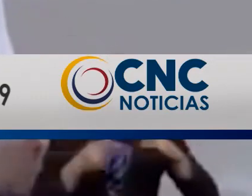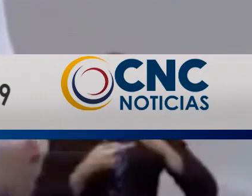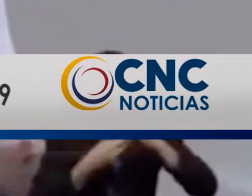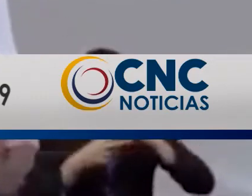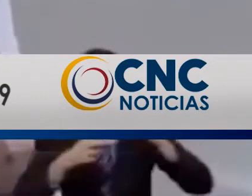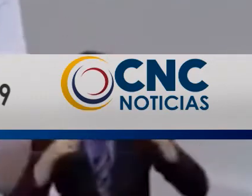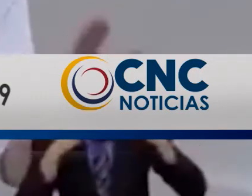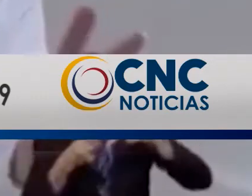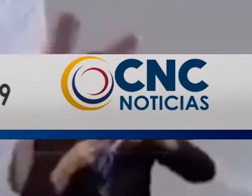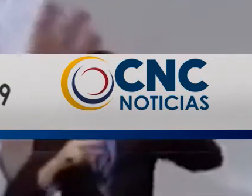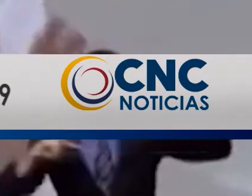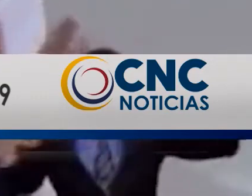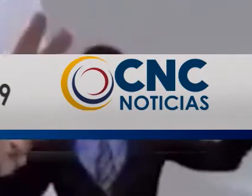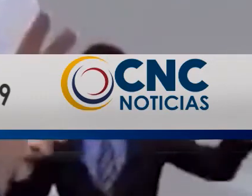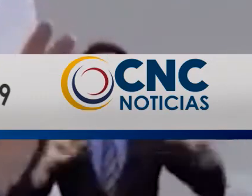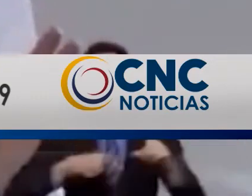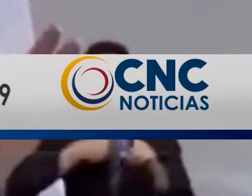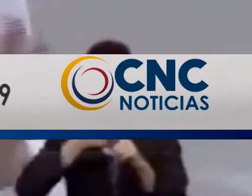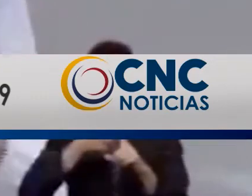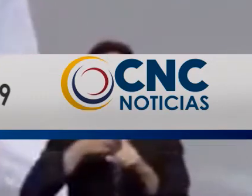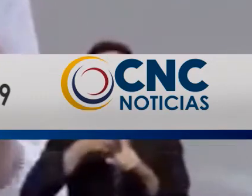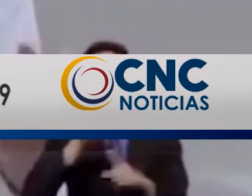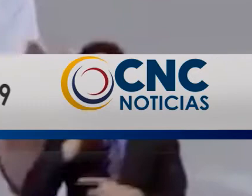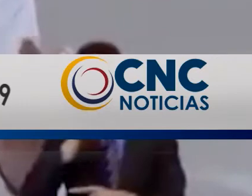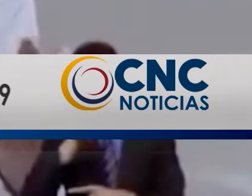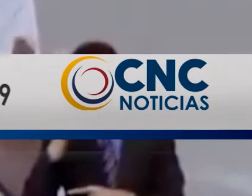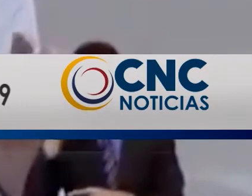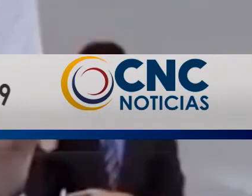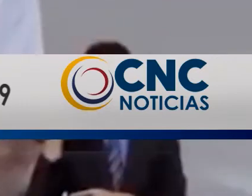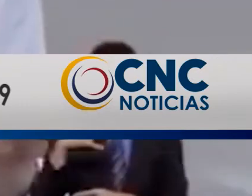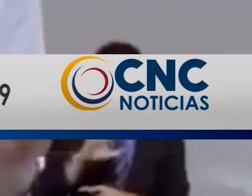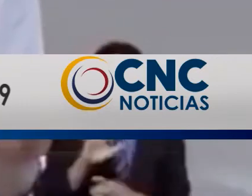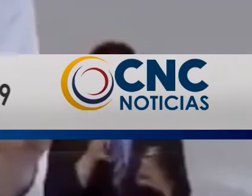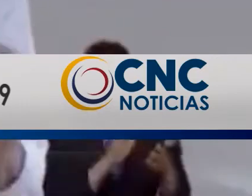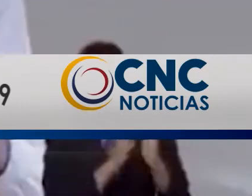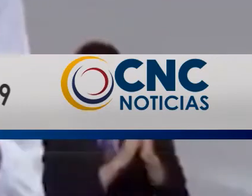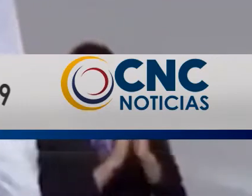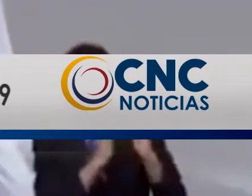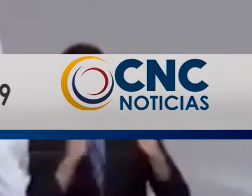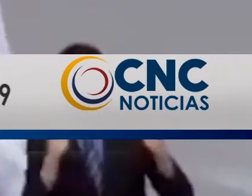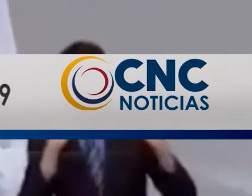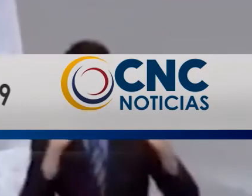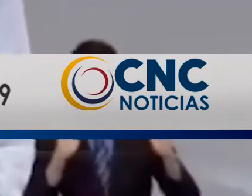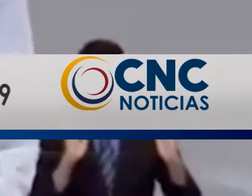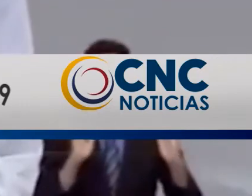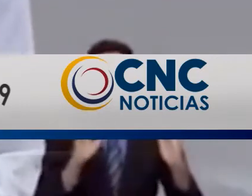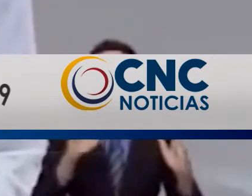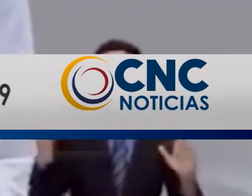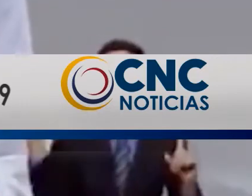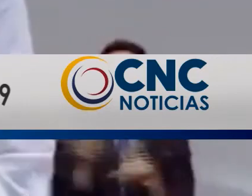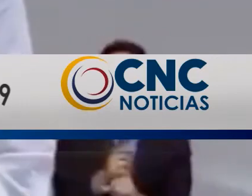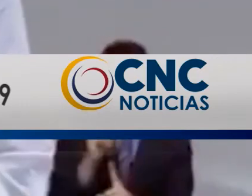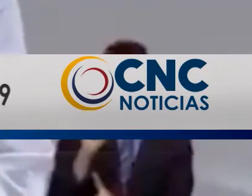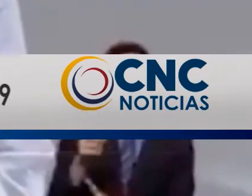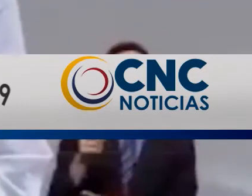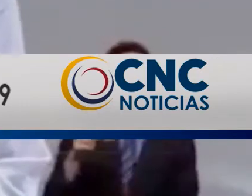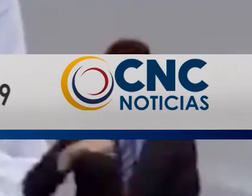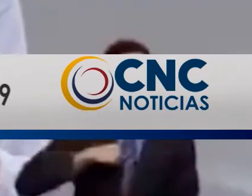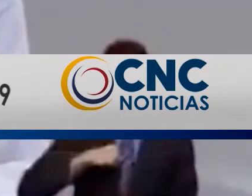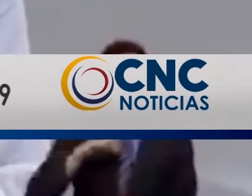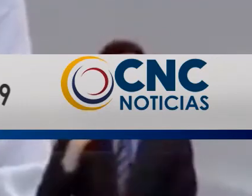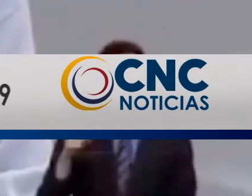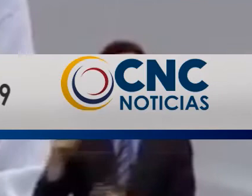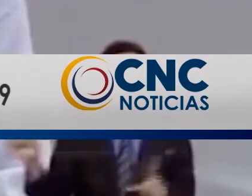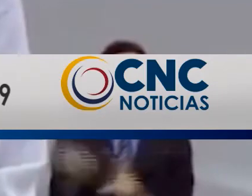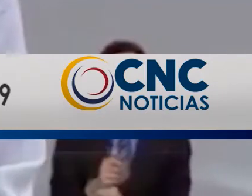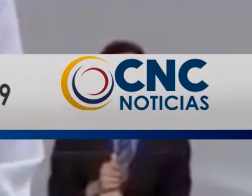positiva entre el primero y el 7 días de síntoma y es el diagnóstico inicial, el que le dice usted sí tiene o usted no tiene COVID.